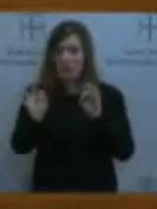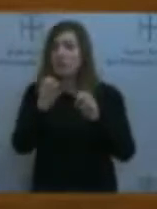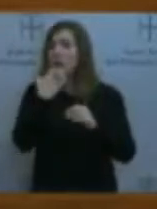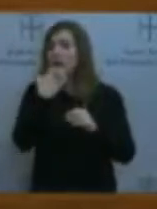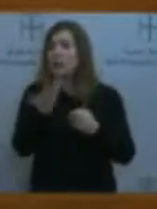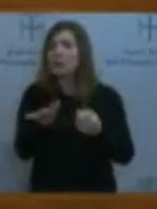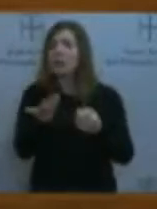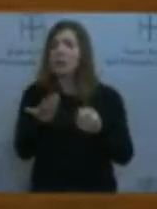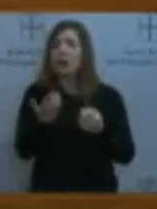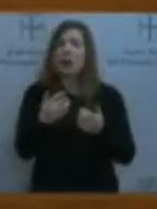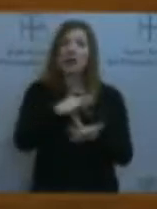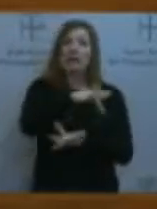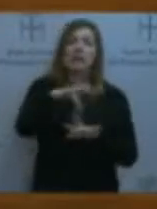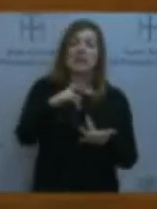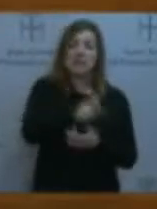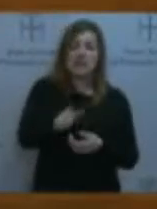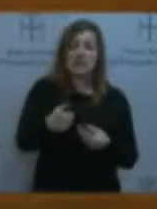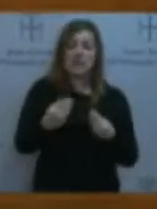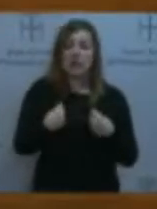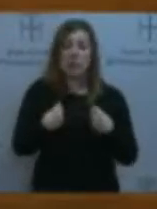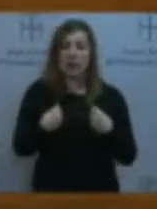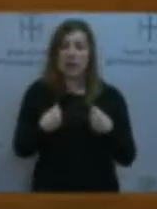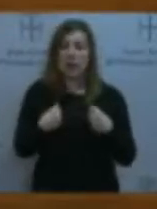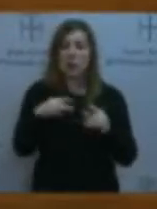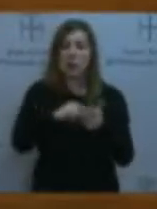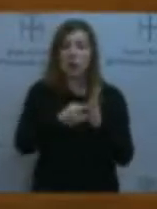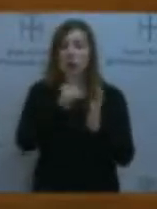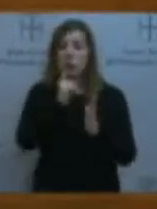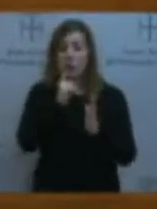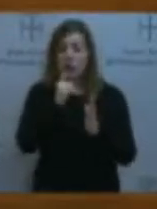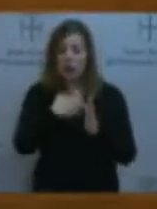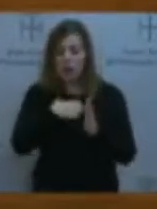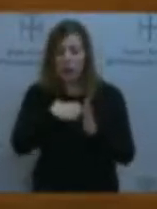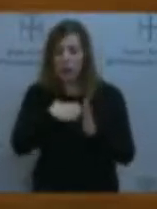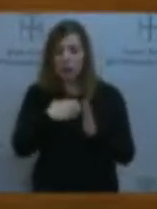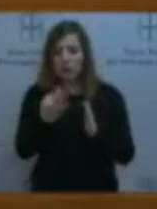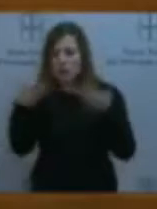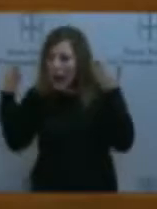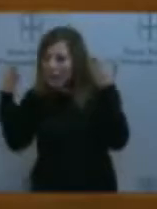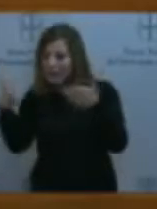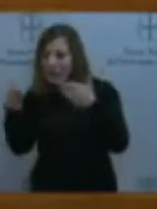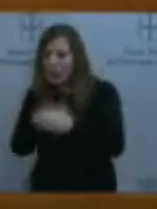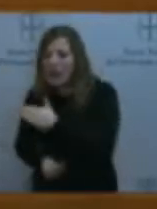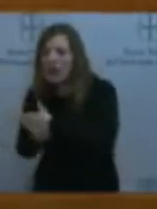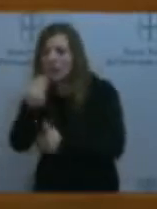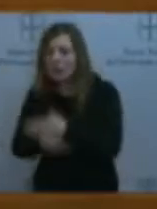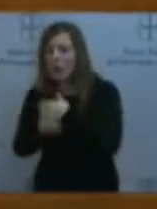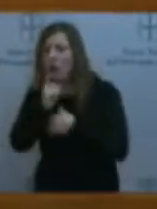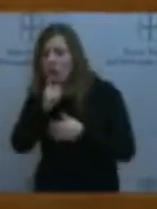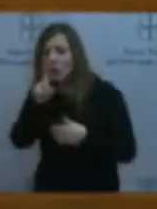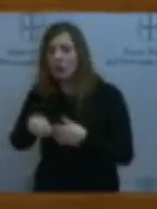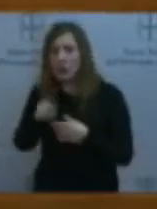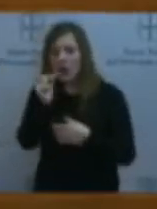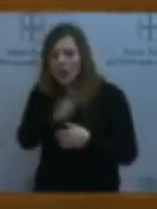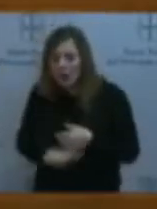crisis demográfica sin prestar atención al problema que tenemos con el nacimiento y con el cuidado de los más pequeños. Nadie espera que